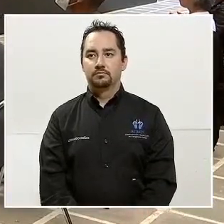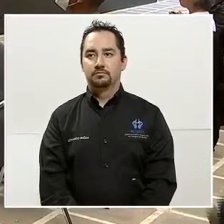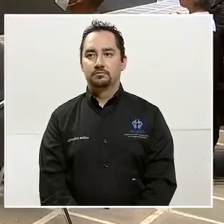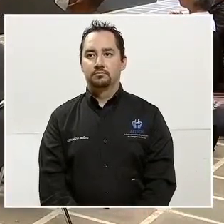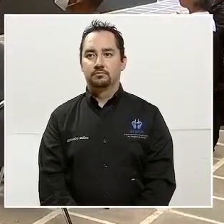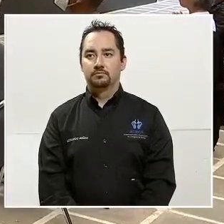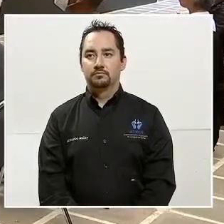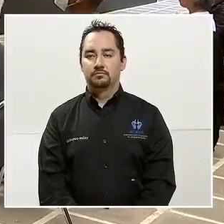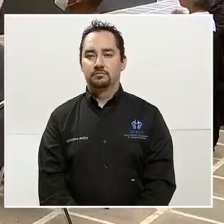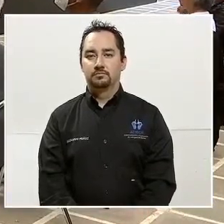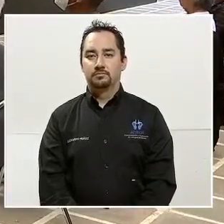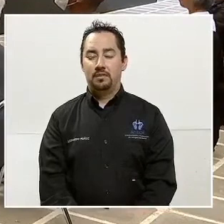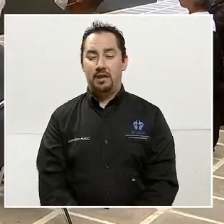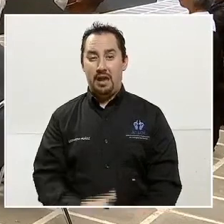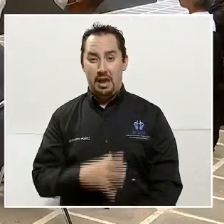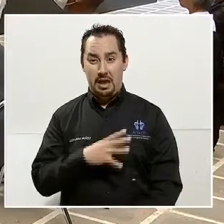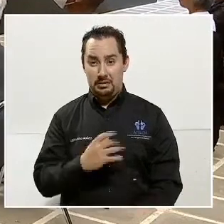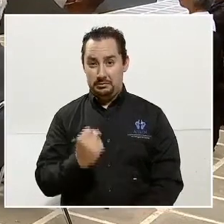Y unas presiones